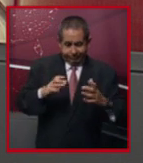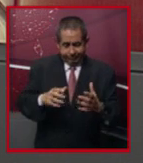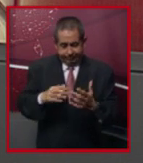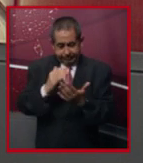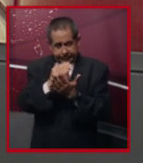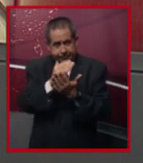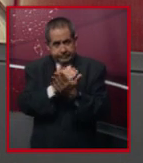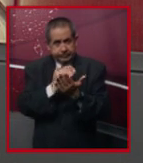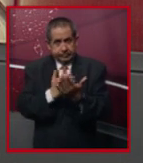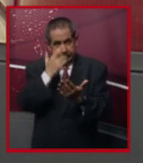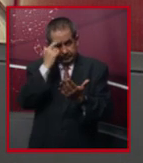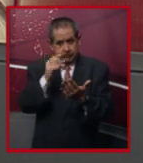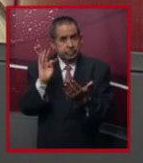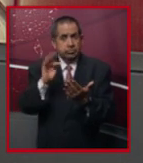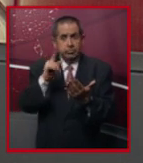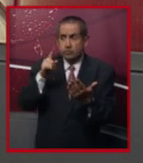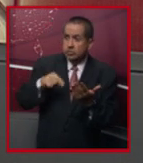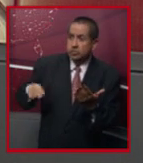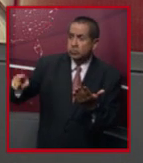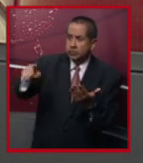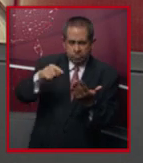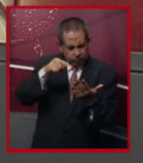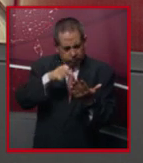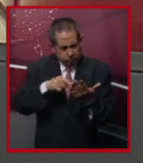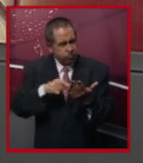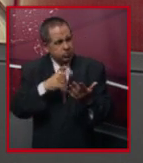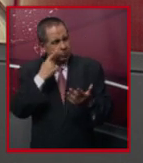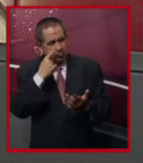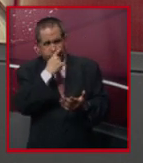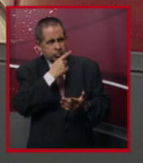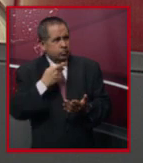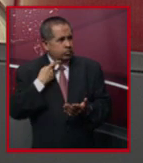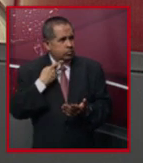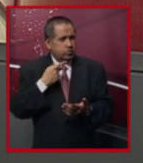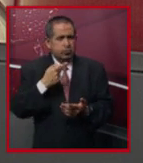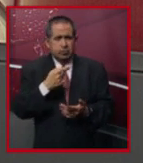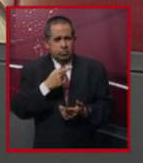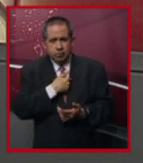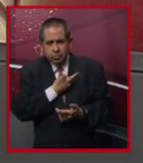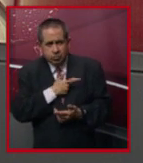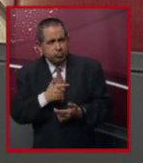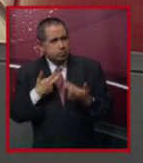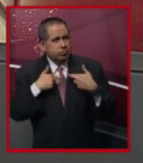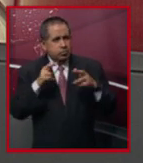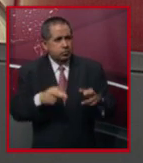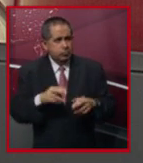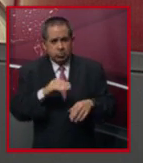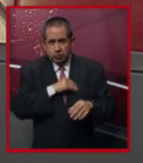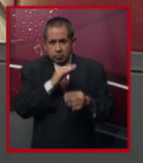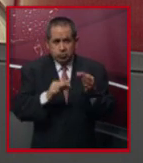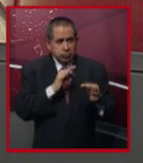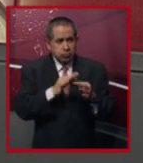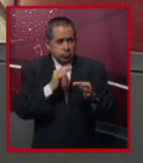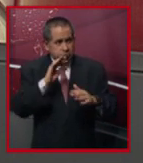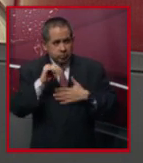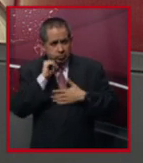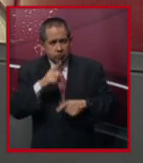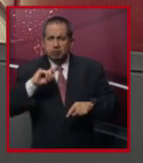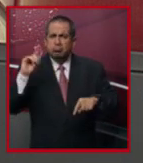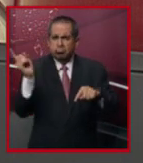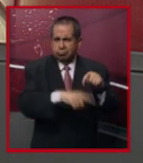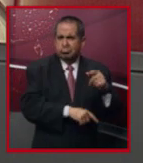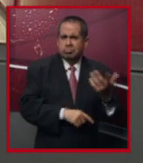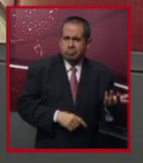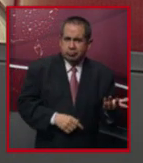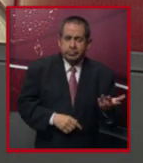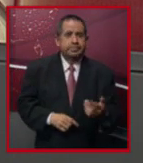se fundamenta en que los ciudadanos castiguen a sus políticos o a sus representantes cuando estos no cumplen sus promesas. Legisladores